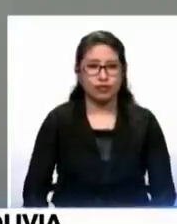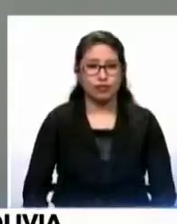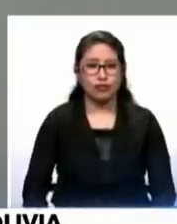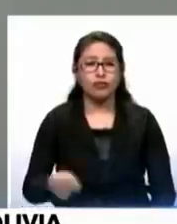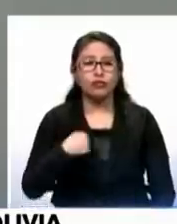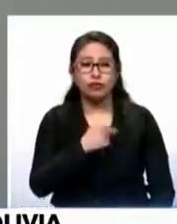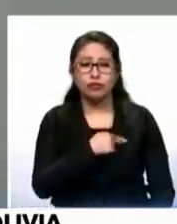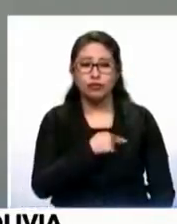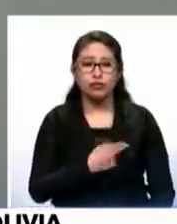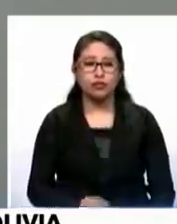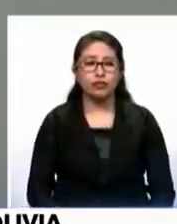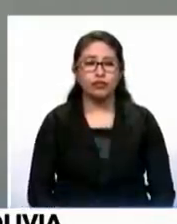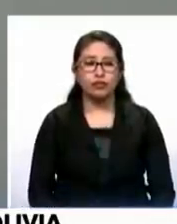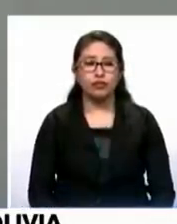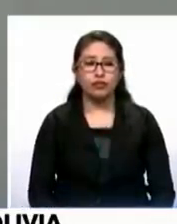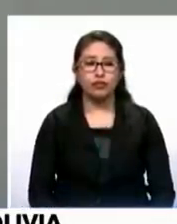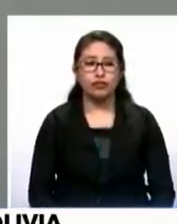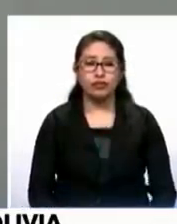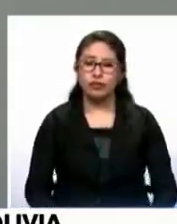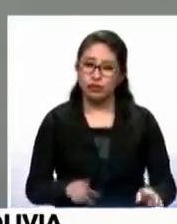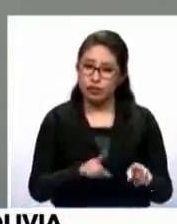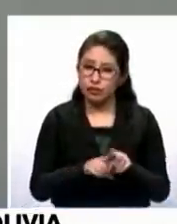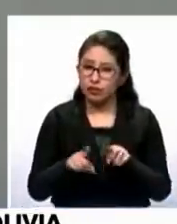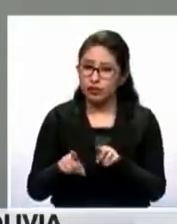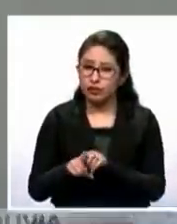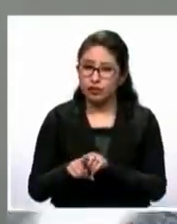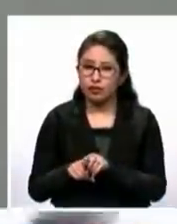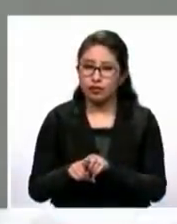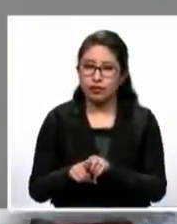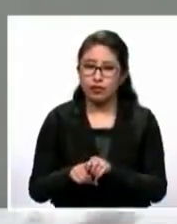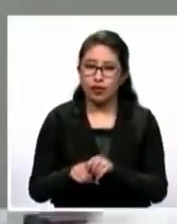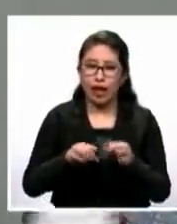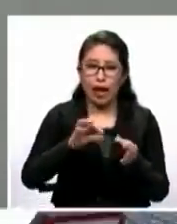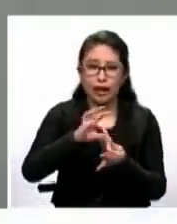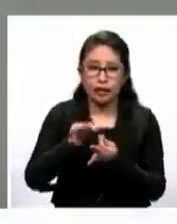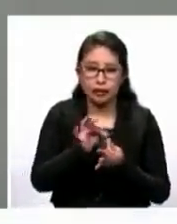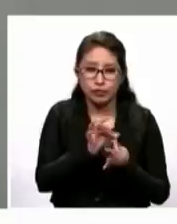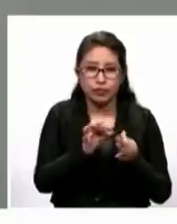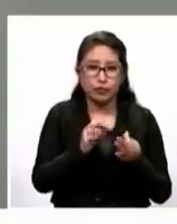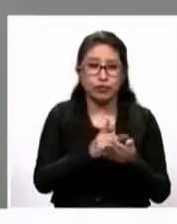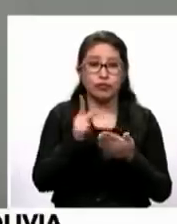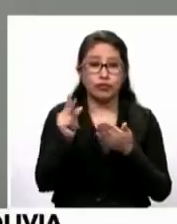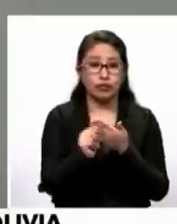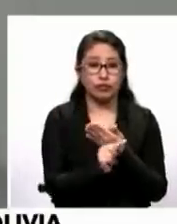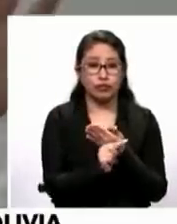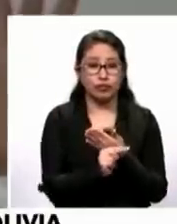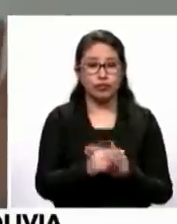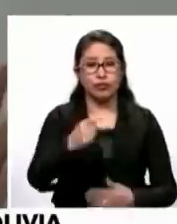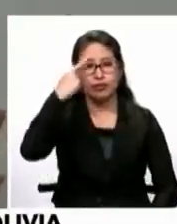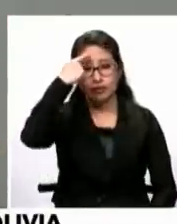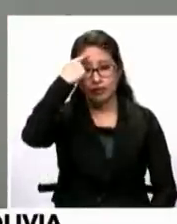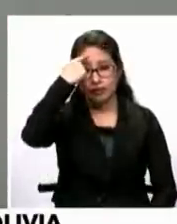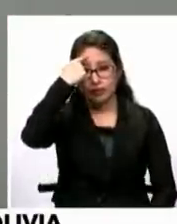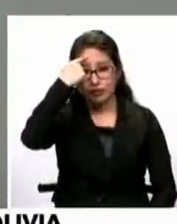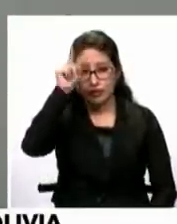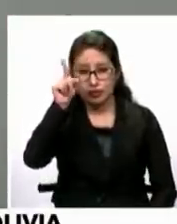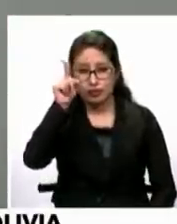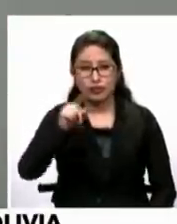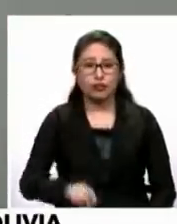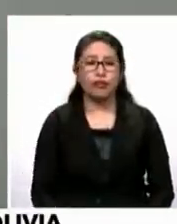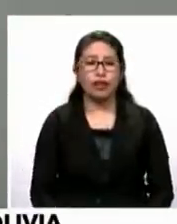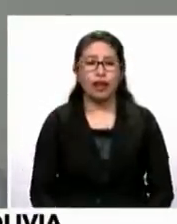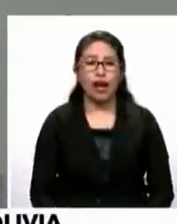Estamos también ya estableciendo planes para hacer la apertura en la